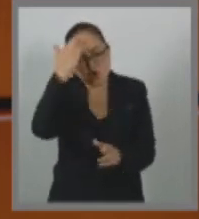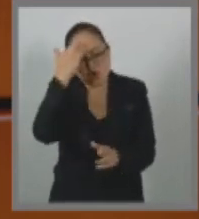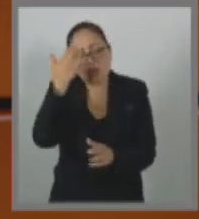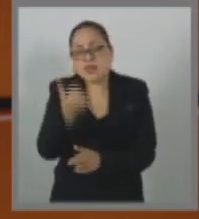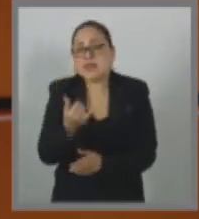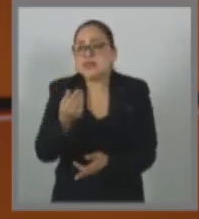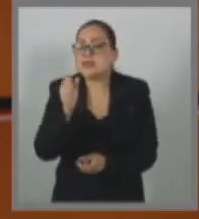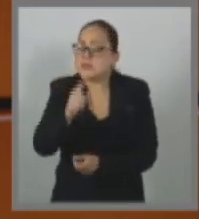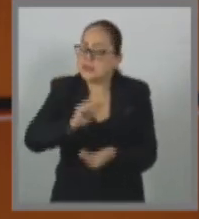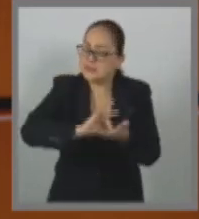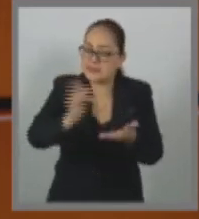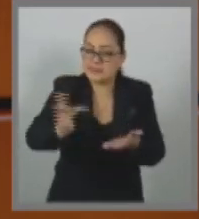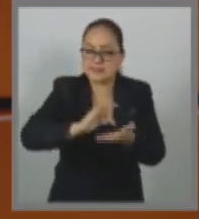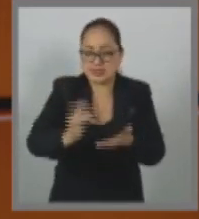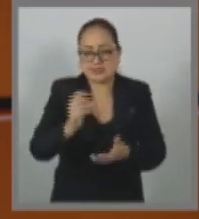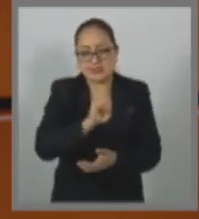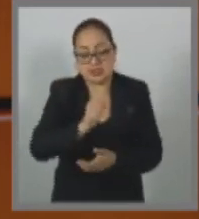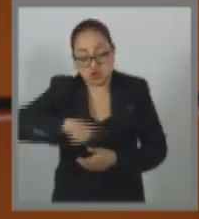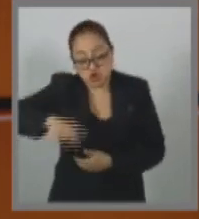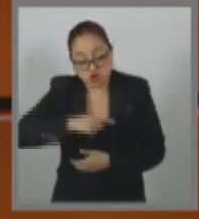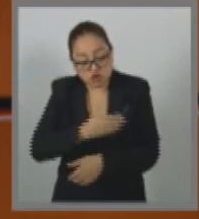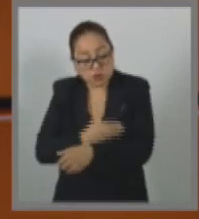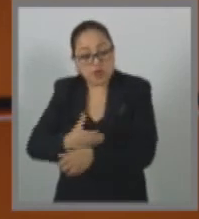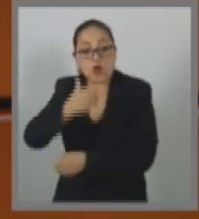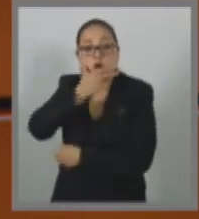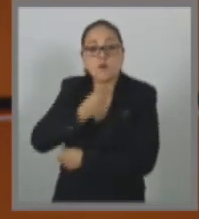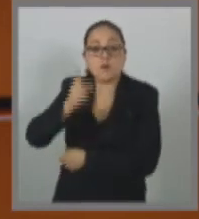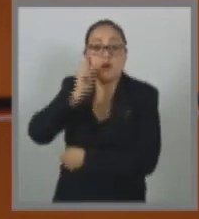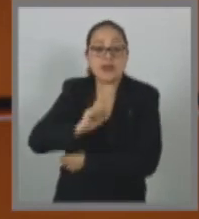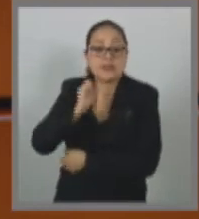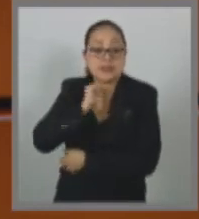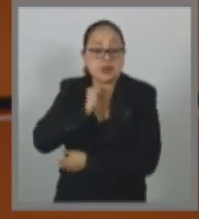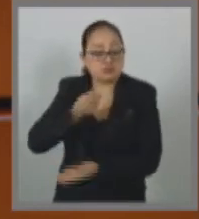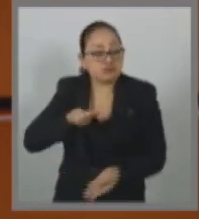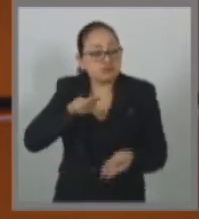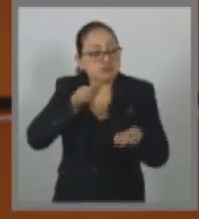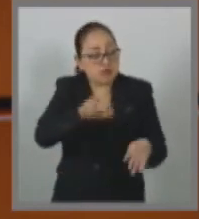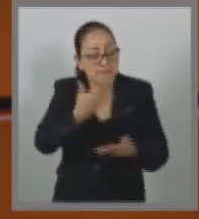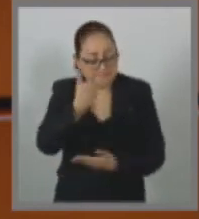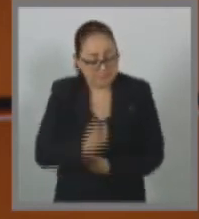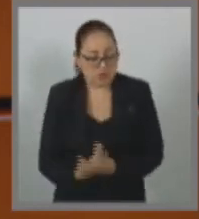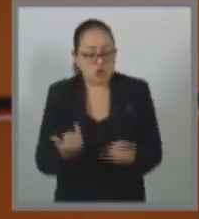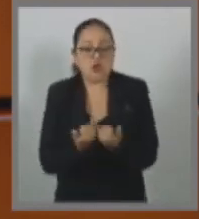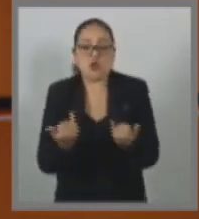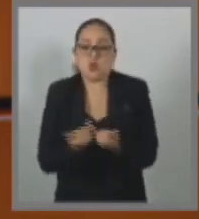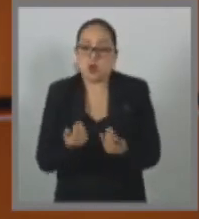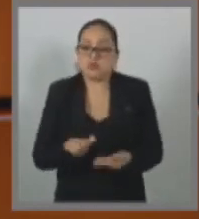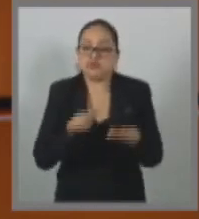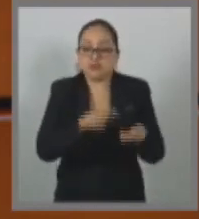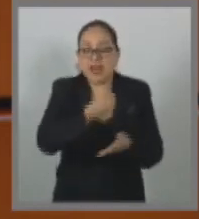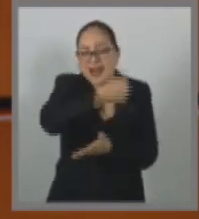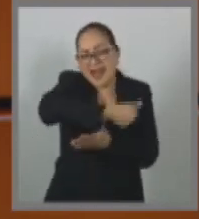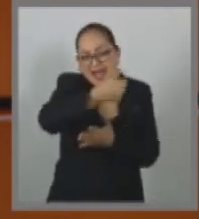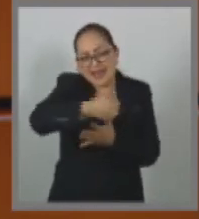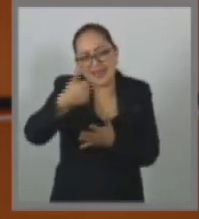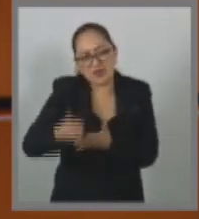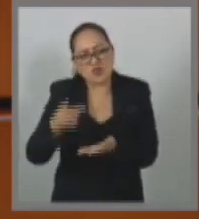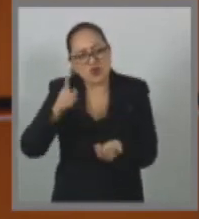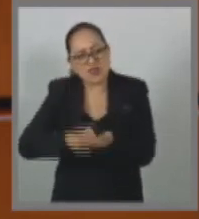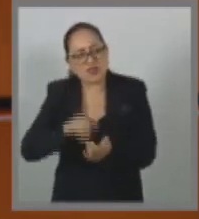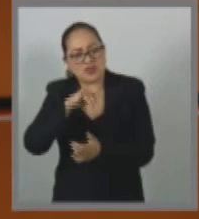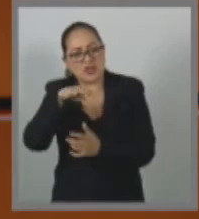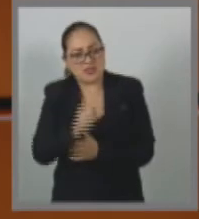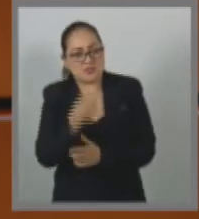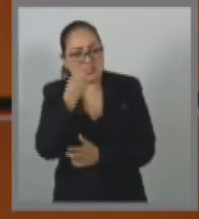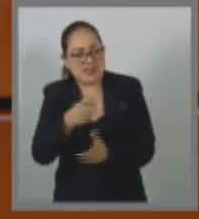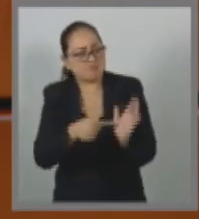y gratitud de mis compañeras y compañeros senadores y el mío a todos y cada uno de quienes hacen del IMSS